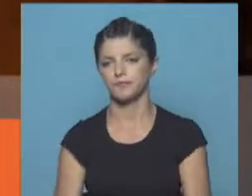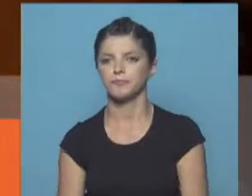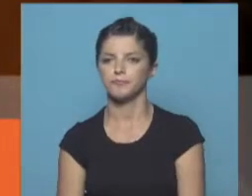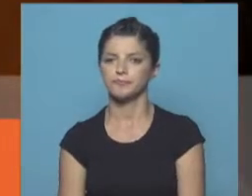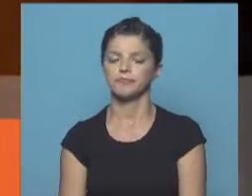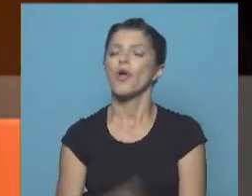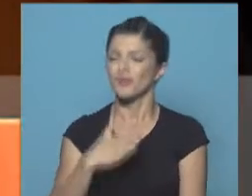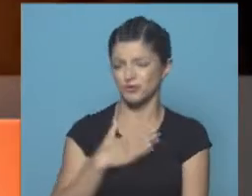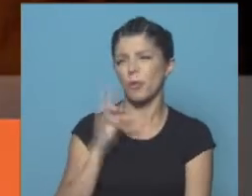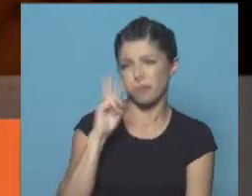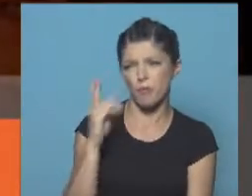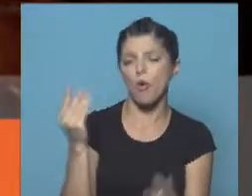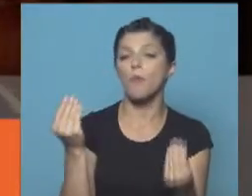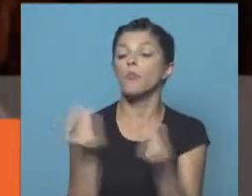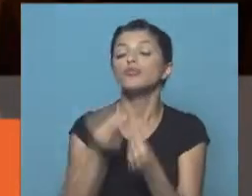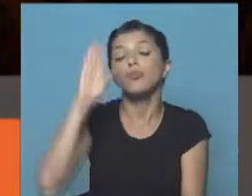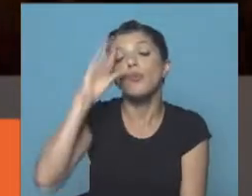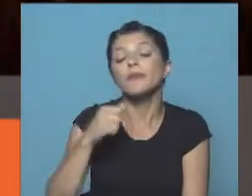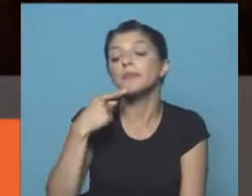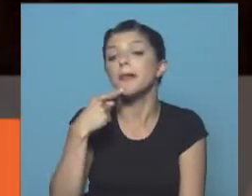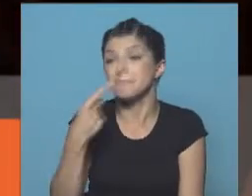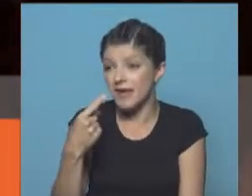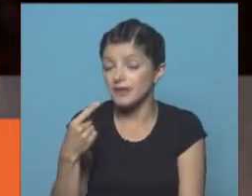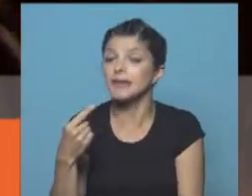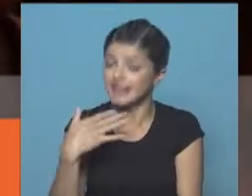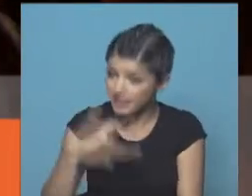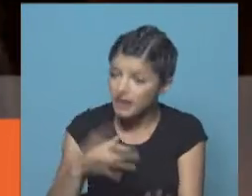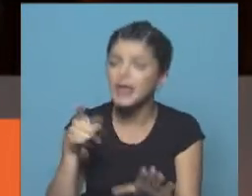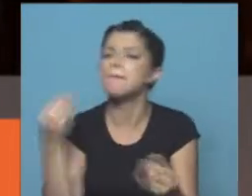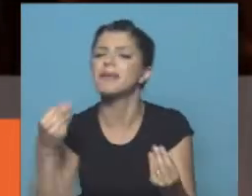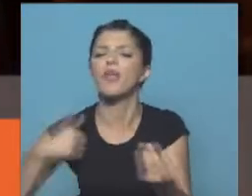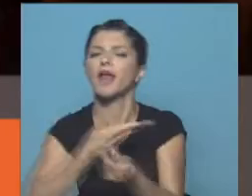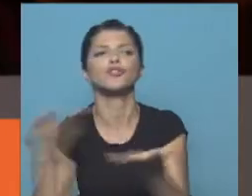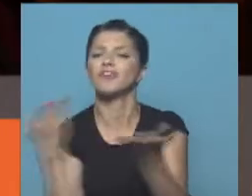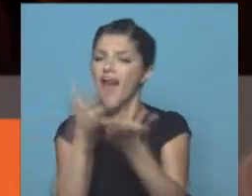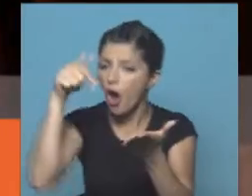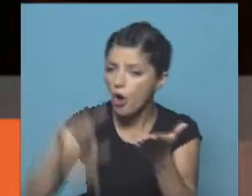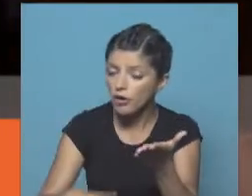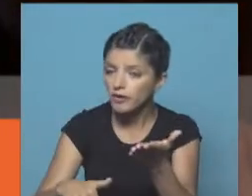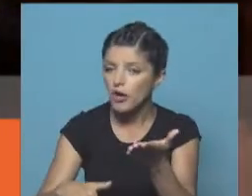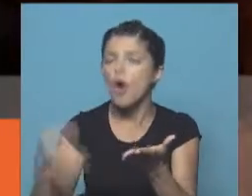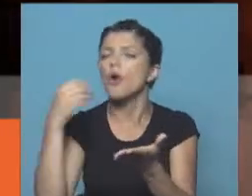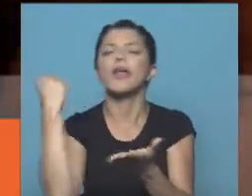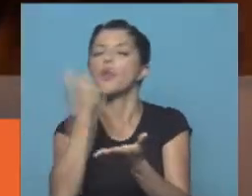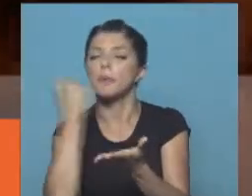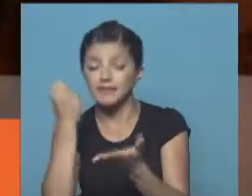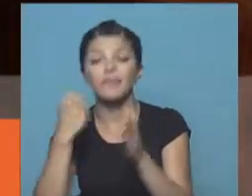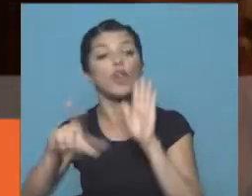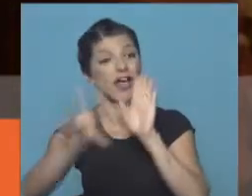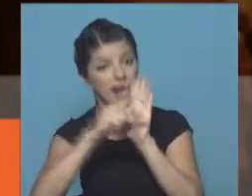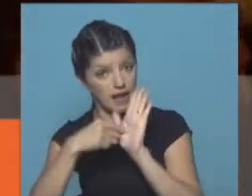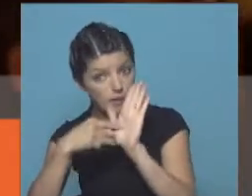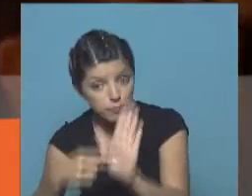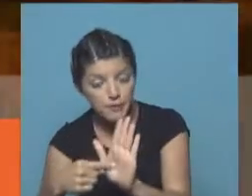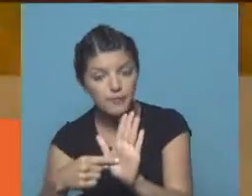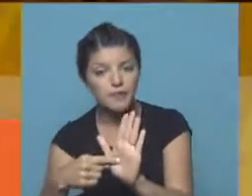que muchos jueces que en vez de responder a lo que son hoy los reclamos de la población, en vez de responder a lo que fijan muchas veces las leyes,